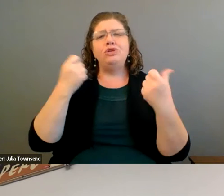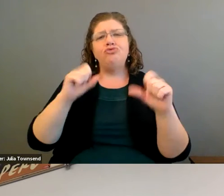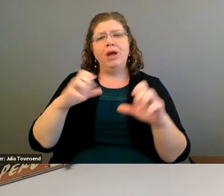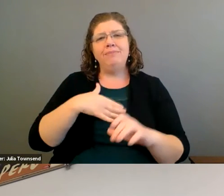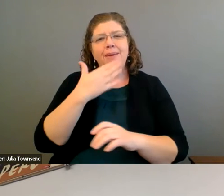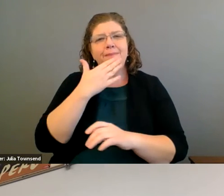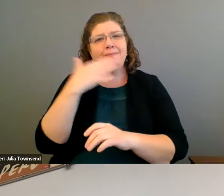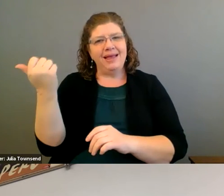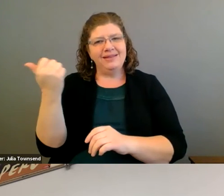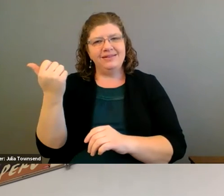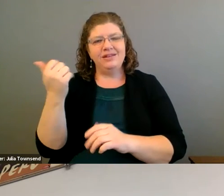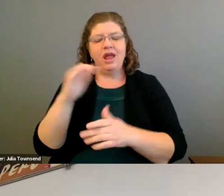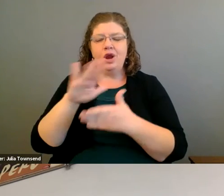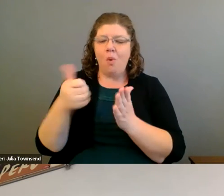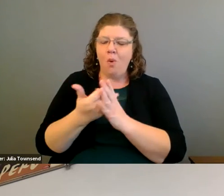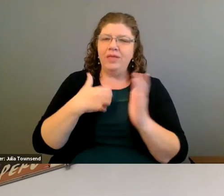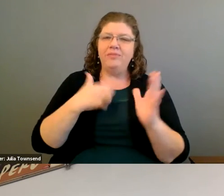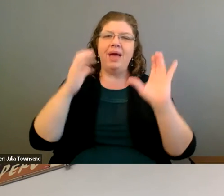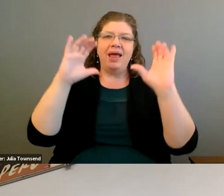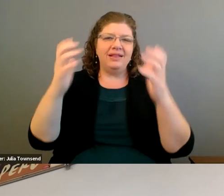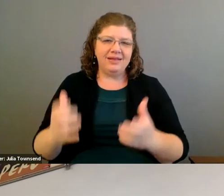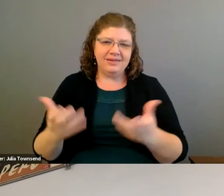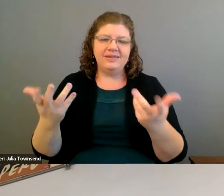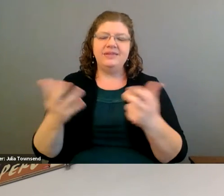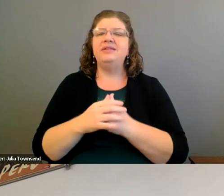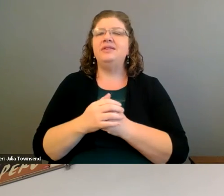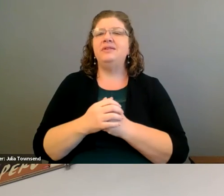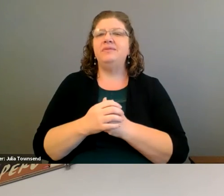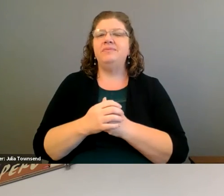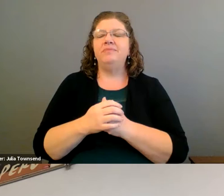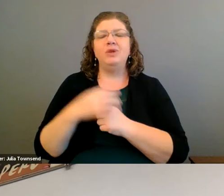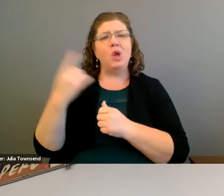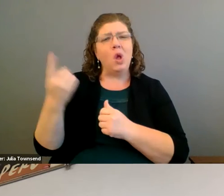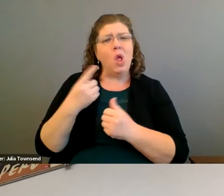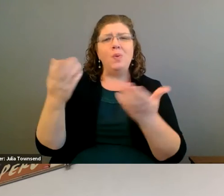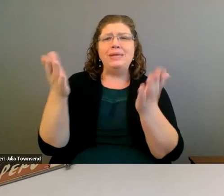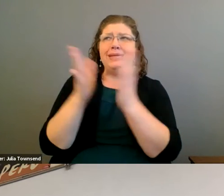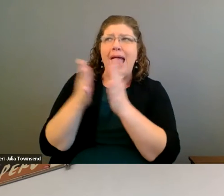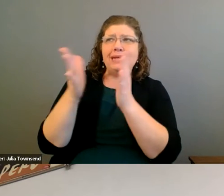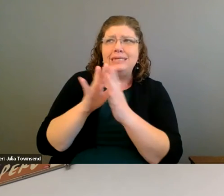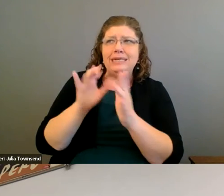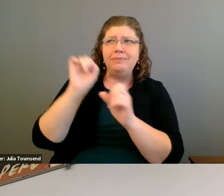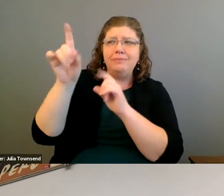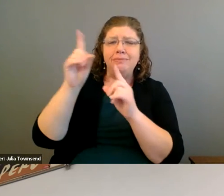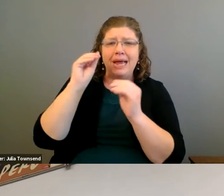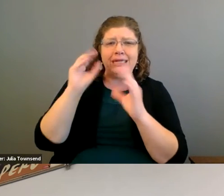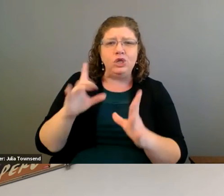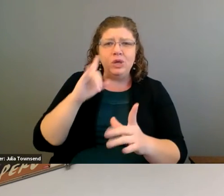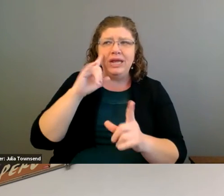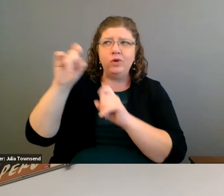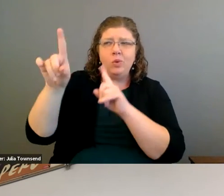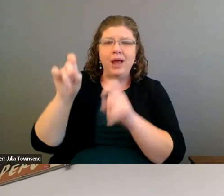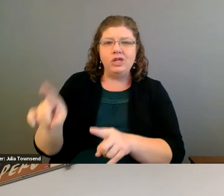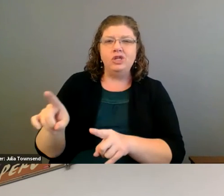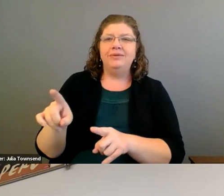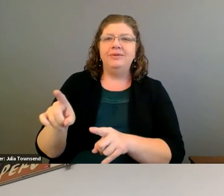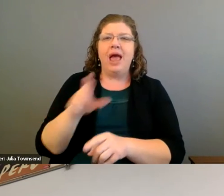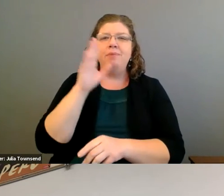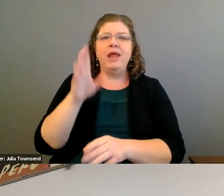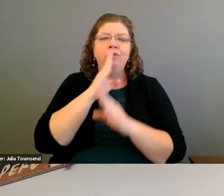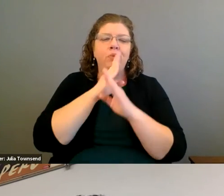siempre hacer mi mejor esfuerzo en todas mis clases. Le estaba preguntando a mis maestros.